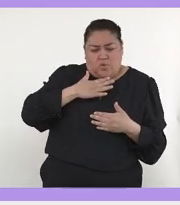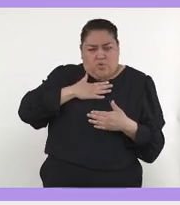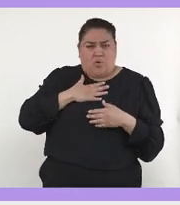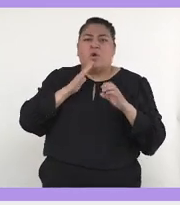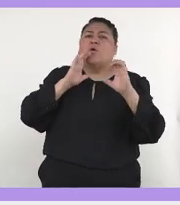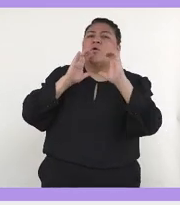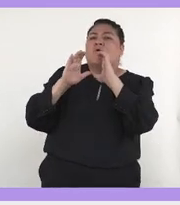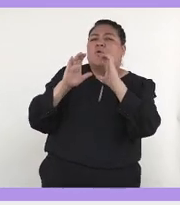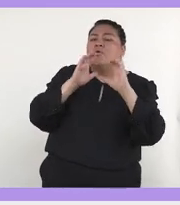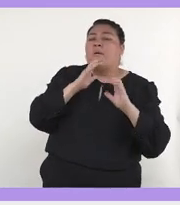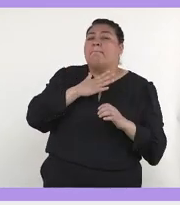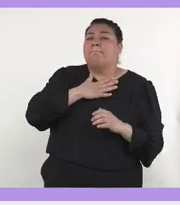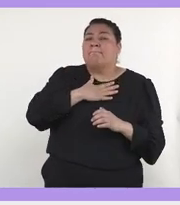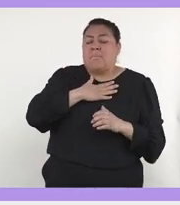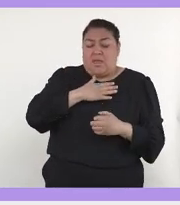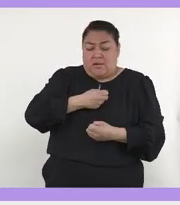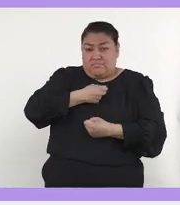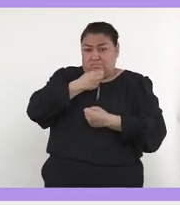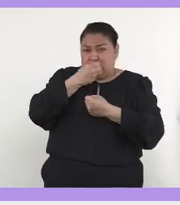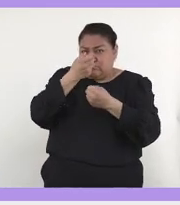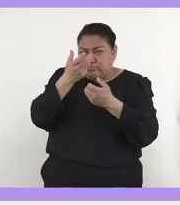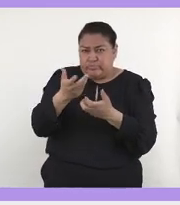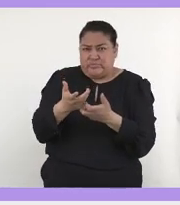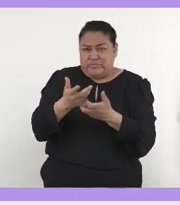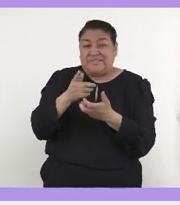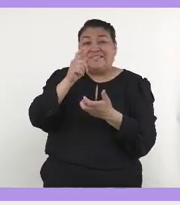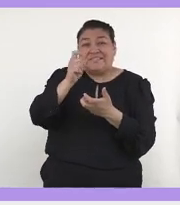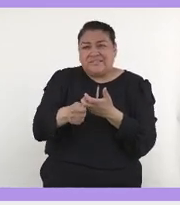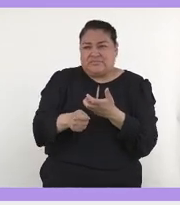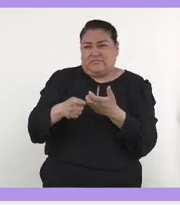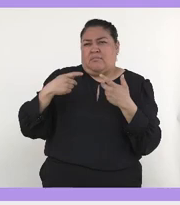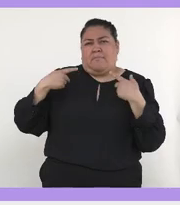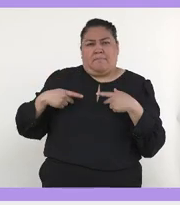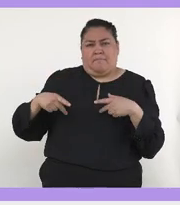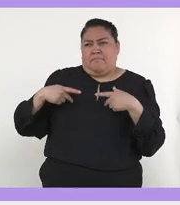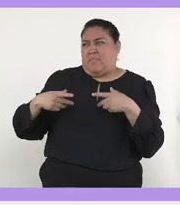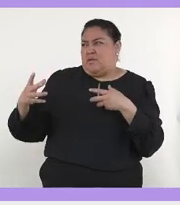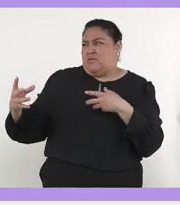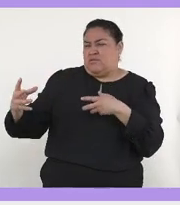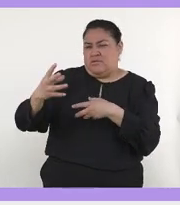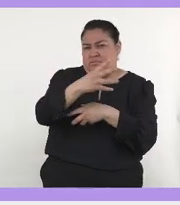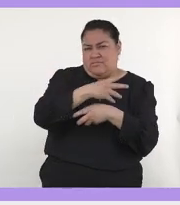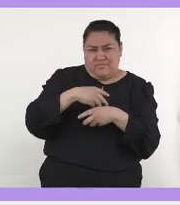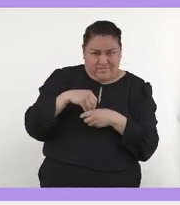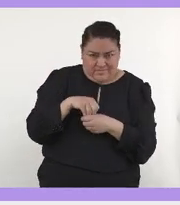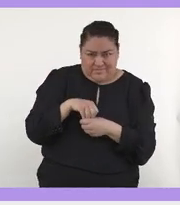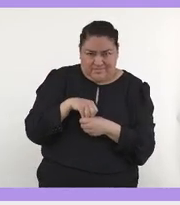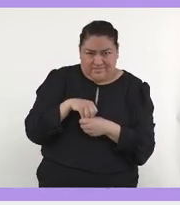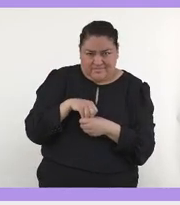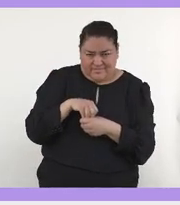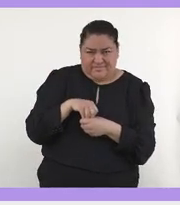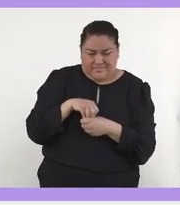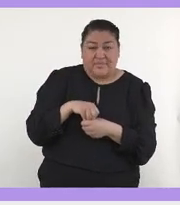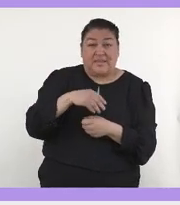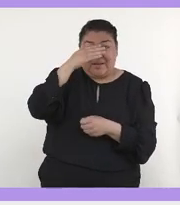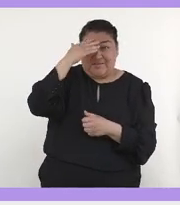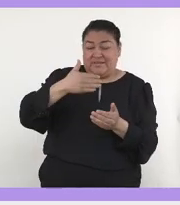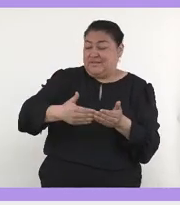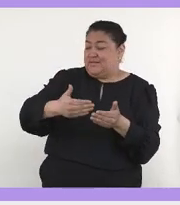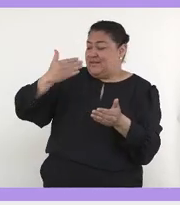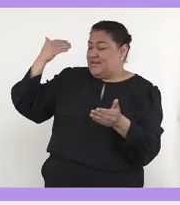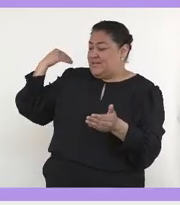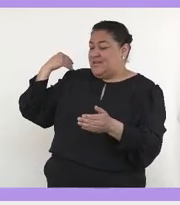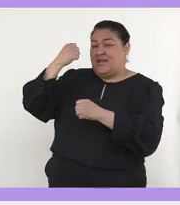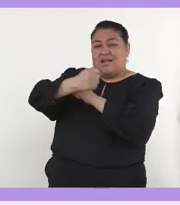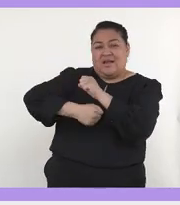en la forma en la que me Expreso incluya precisamente a todas las personas y qué creen que durante siglos nos han